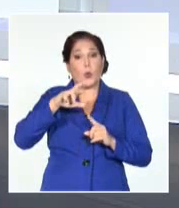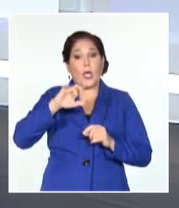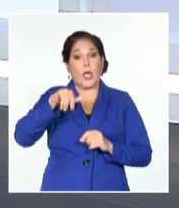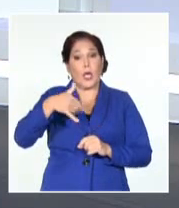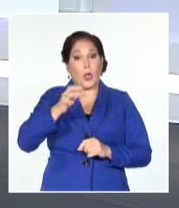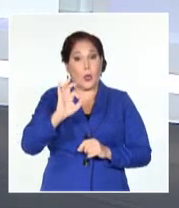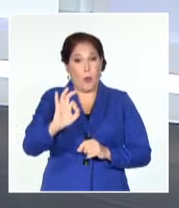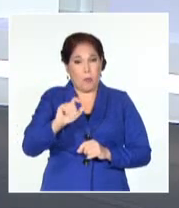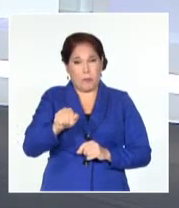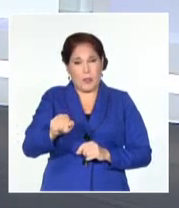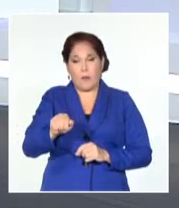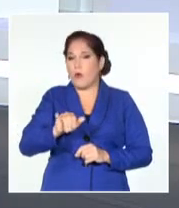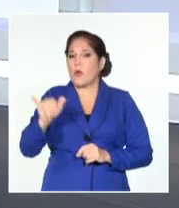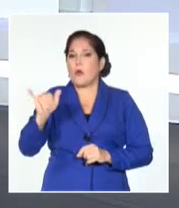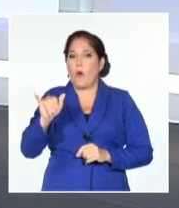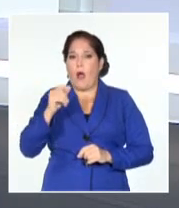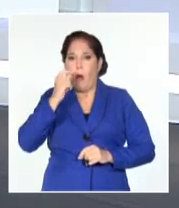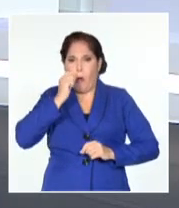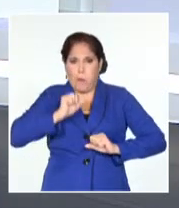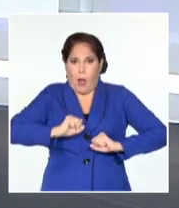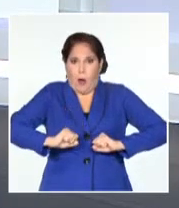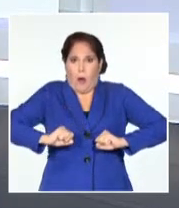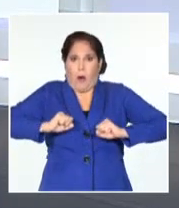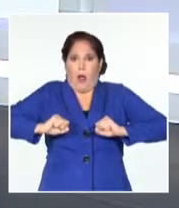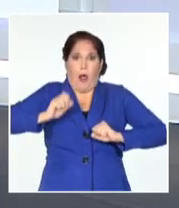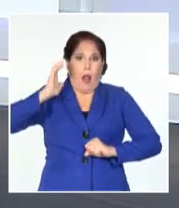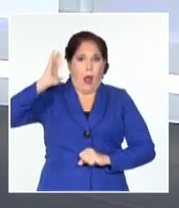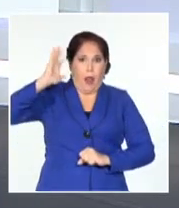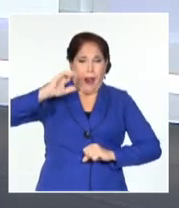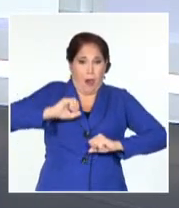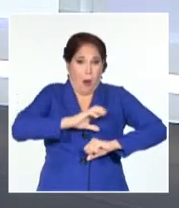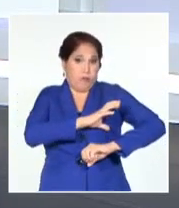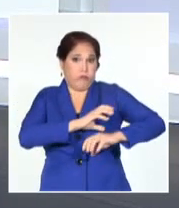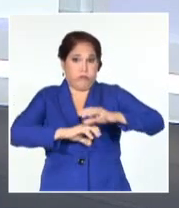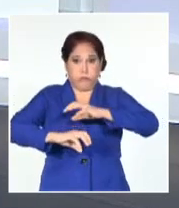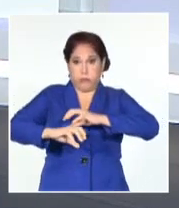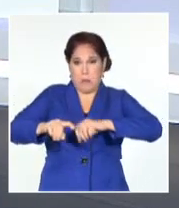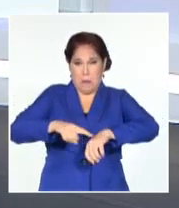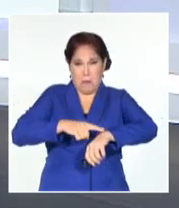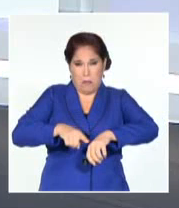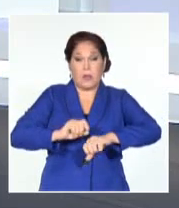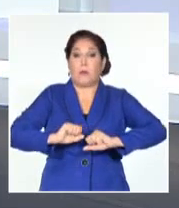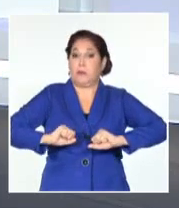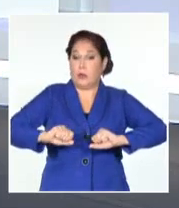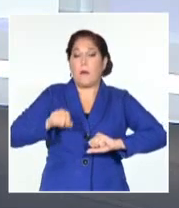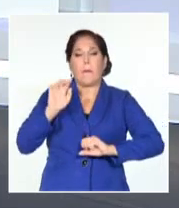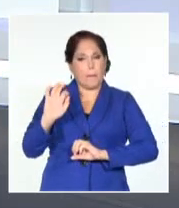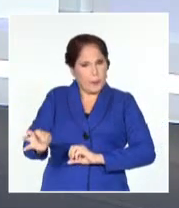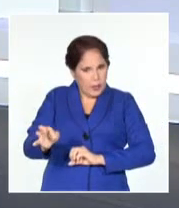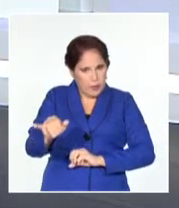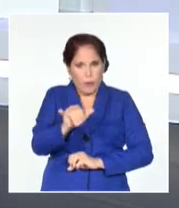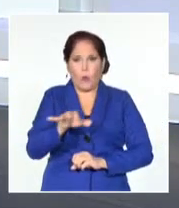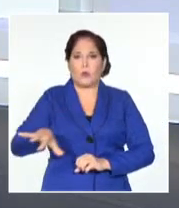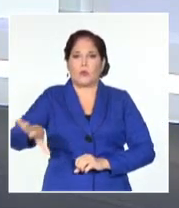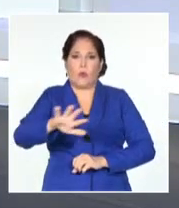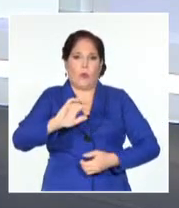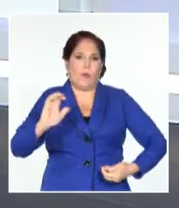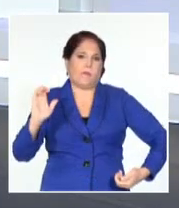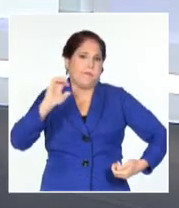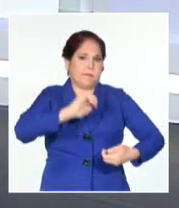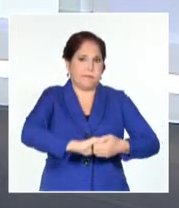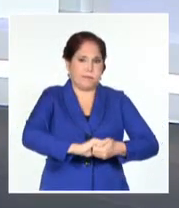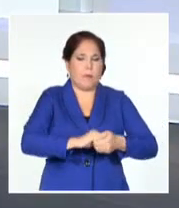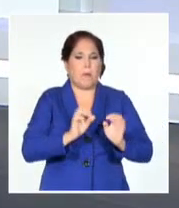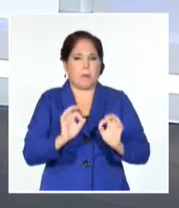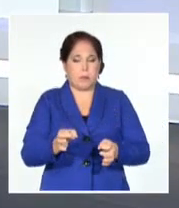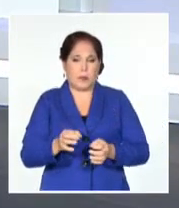entrenador de Mijaín López y es el que ha diseñado la preparación personalizada de nuestro gran campeón. O sea, que